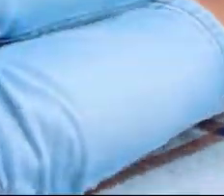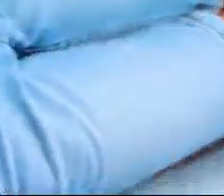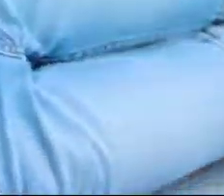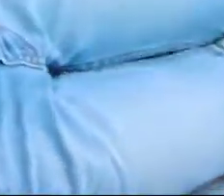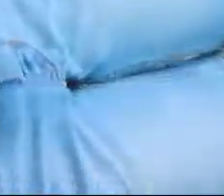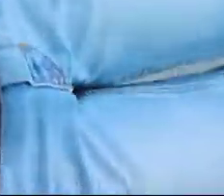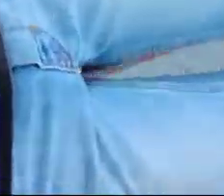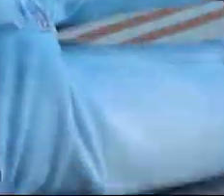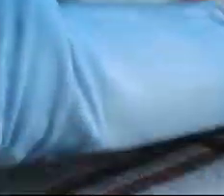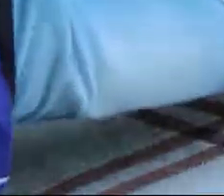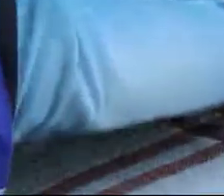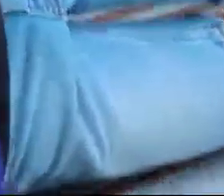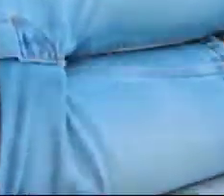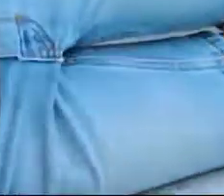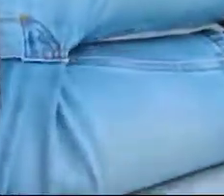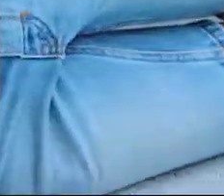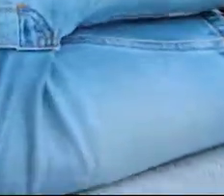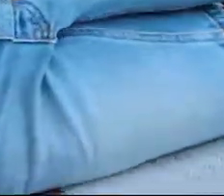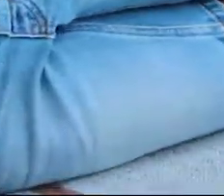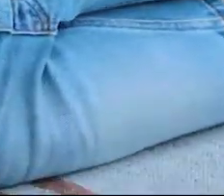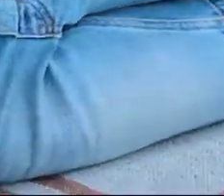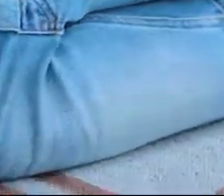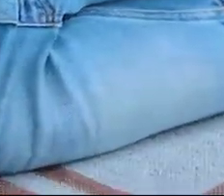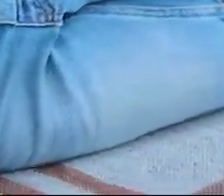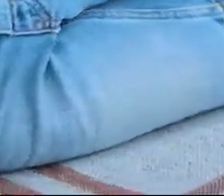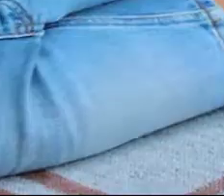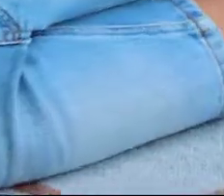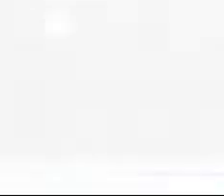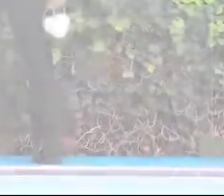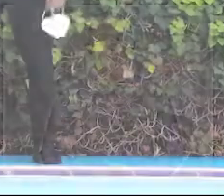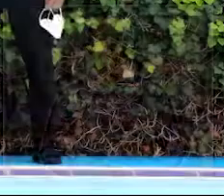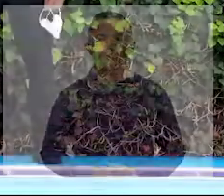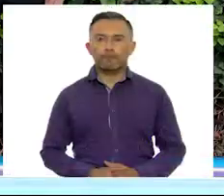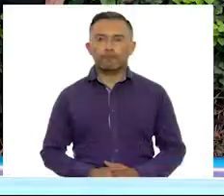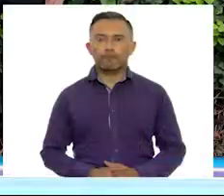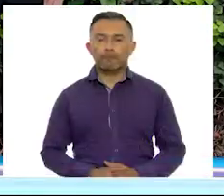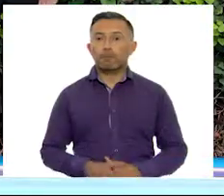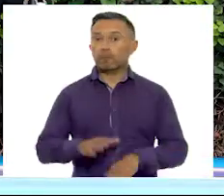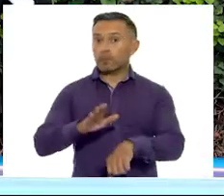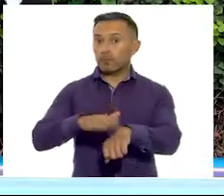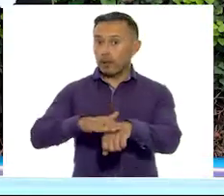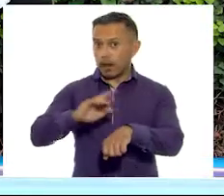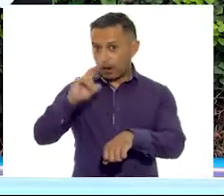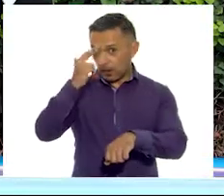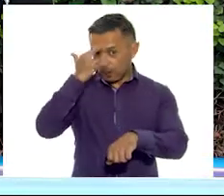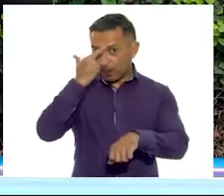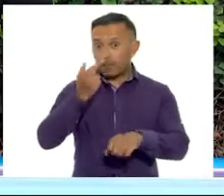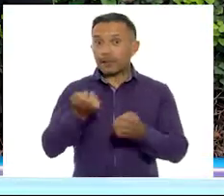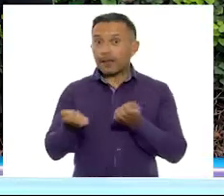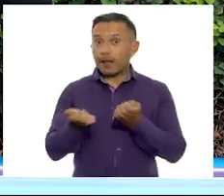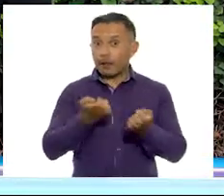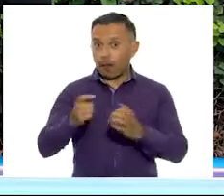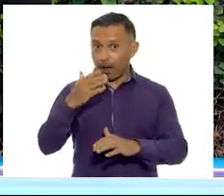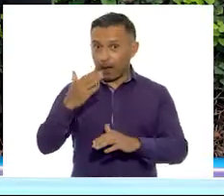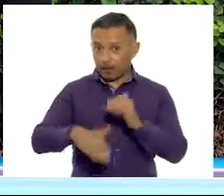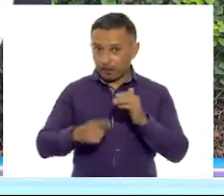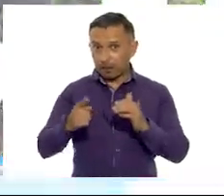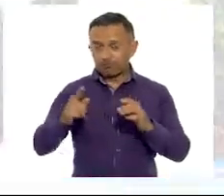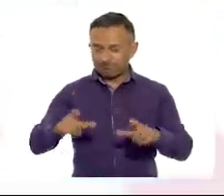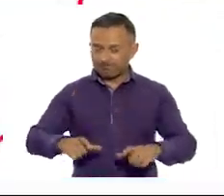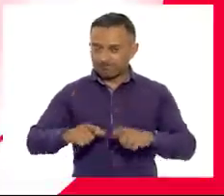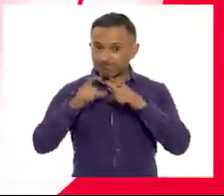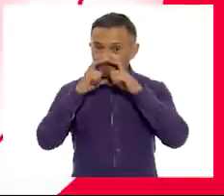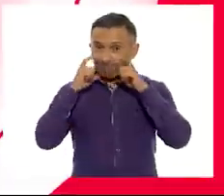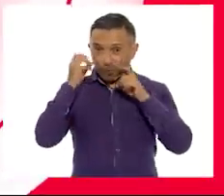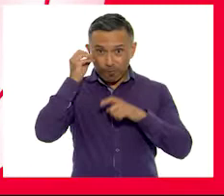costado. Bien, tres, perfecto. Recuerda, al terminar la activación, no olvides la